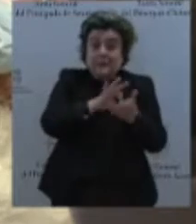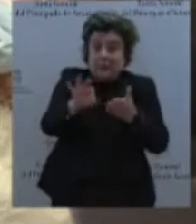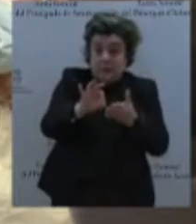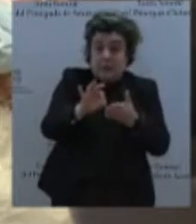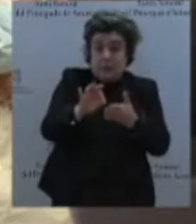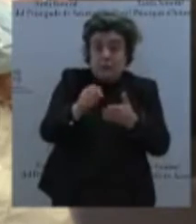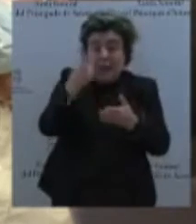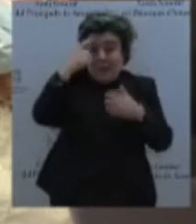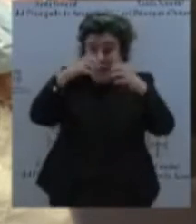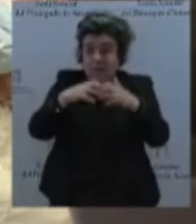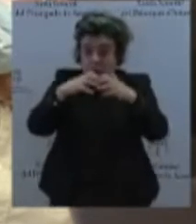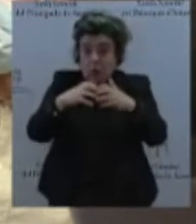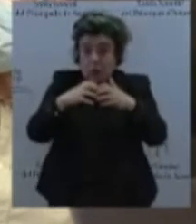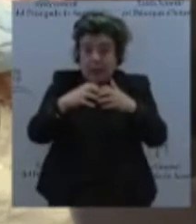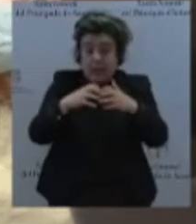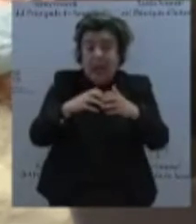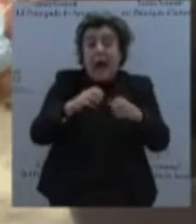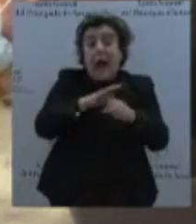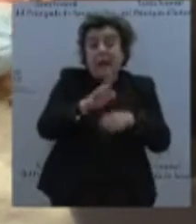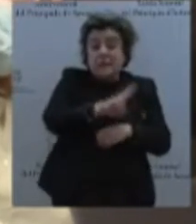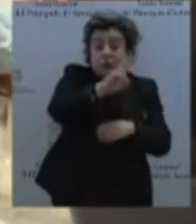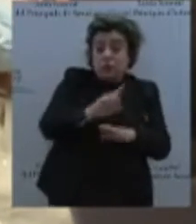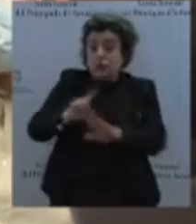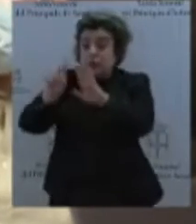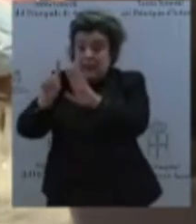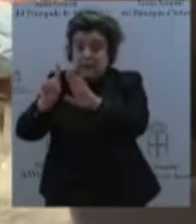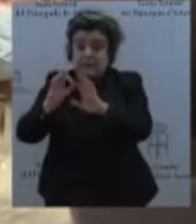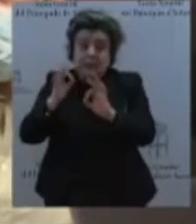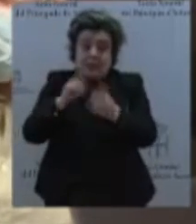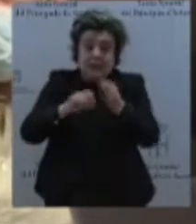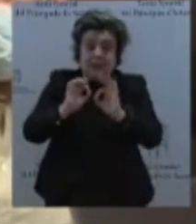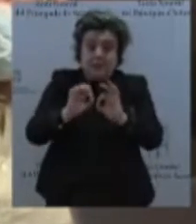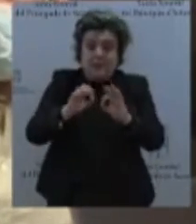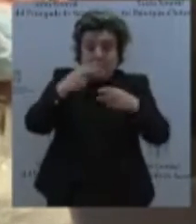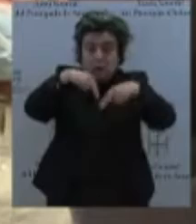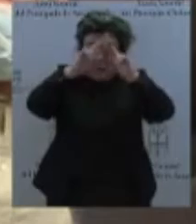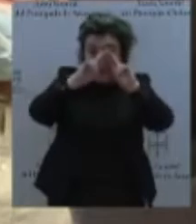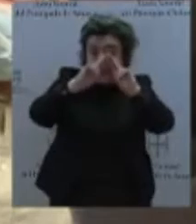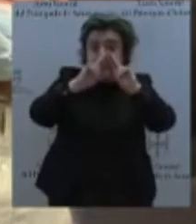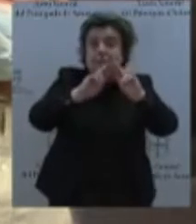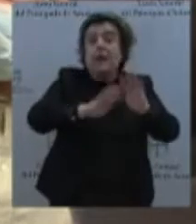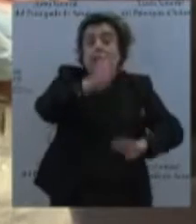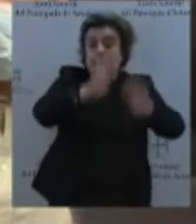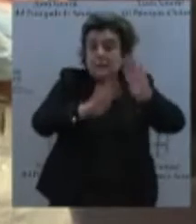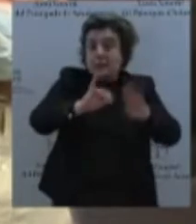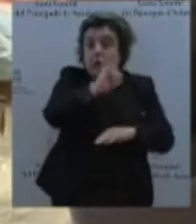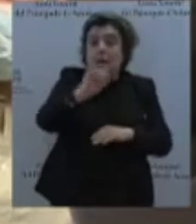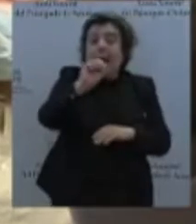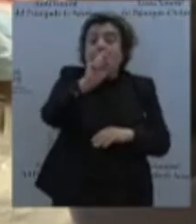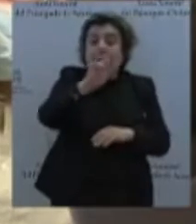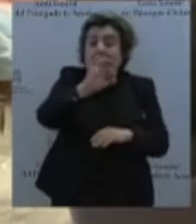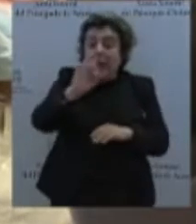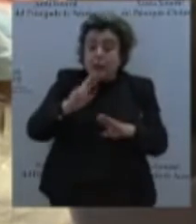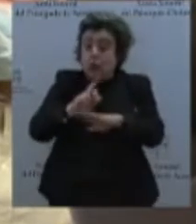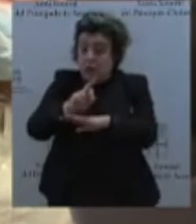de rehabilitación especializada en los hospitales de Jarrio, Cangas de Narcea y Arriondas no solo contribuiría a racionalizar la distribución de los recursos